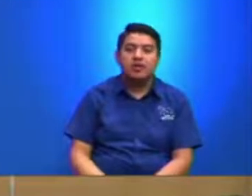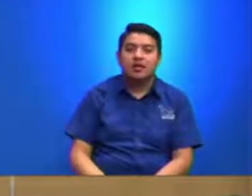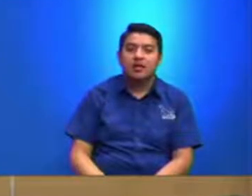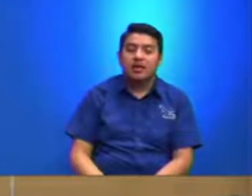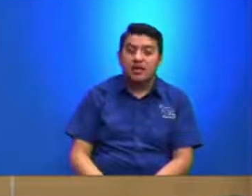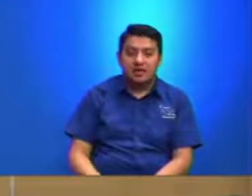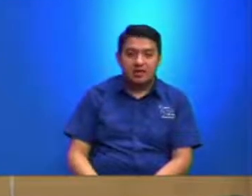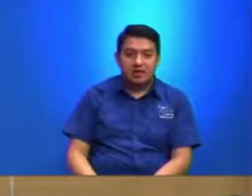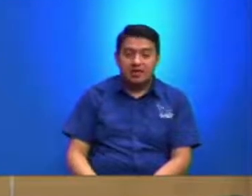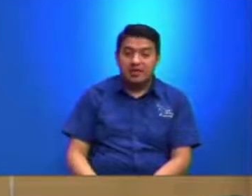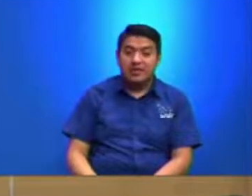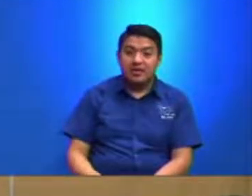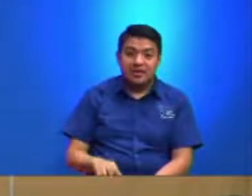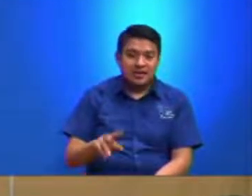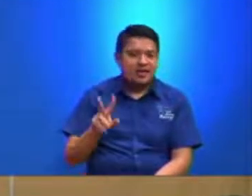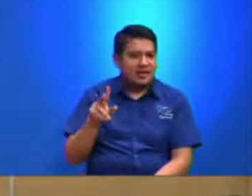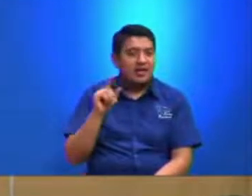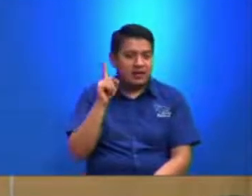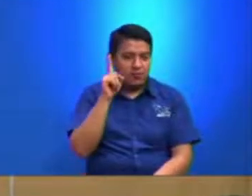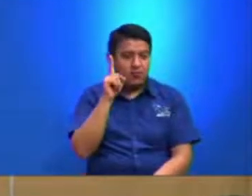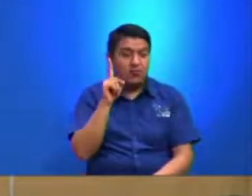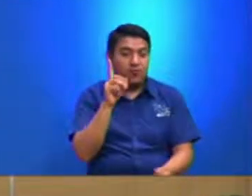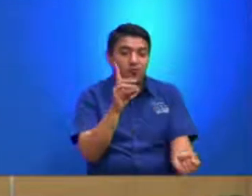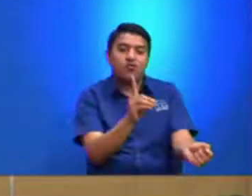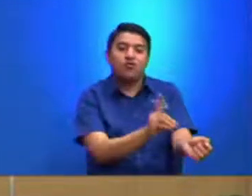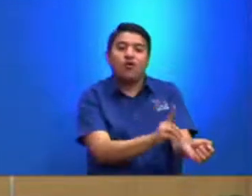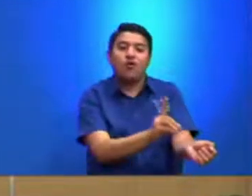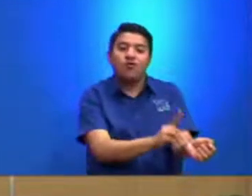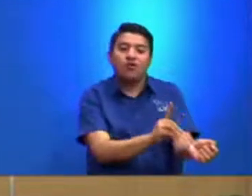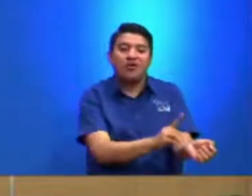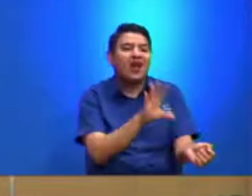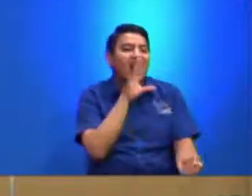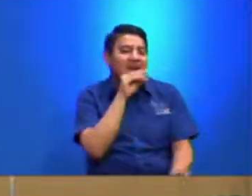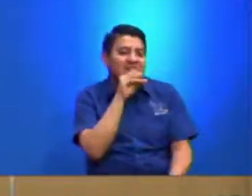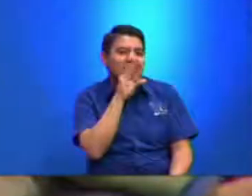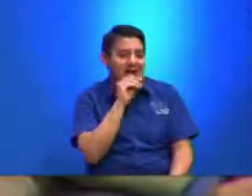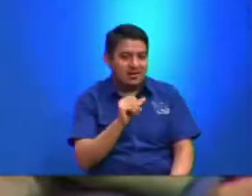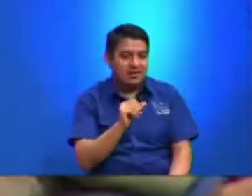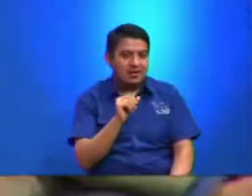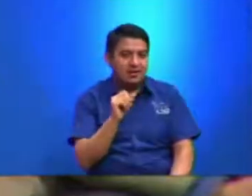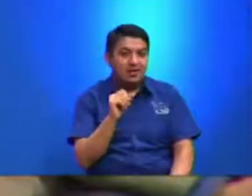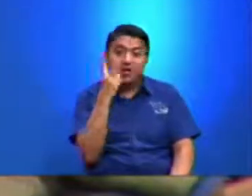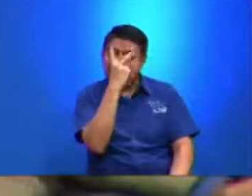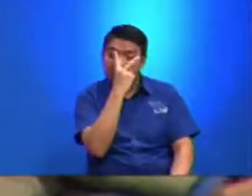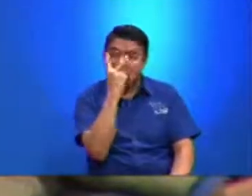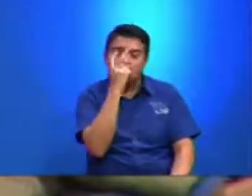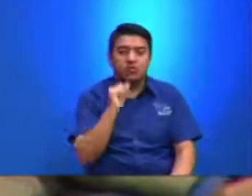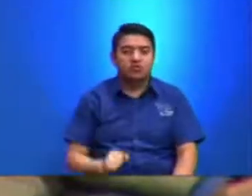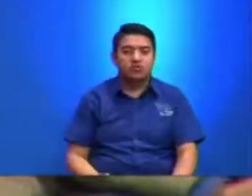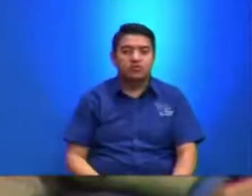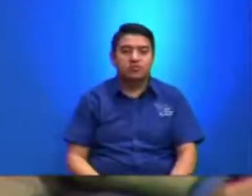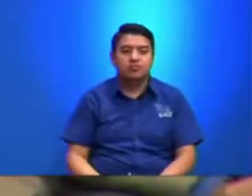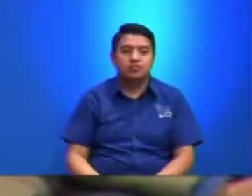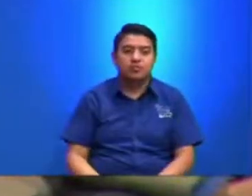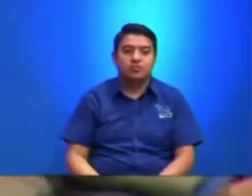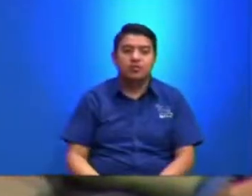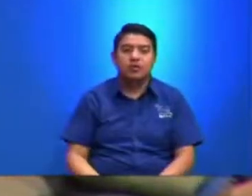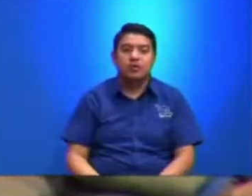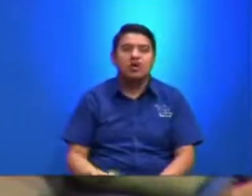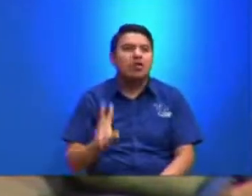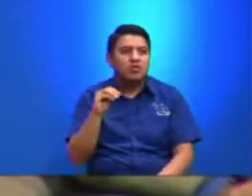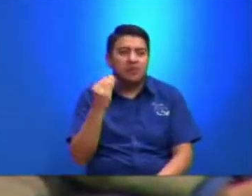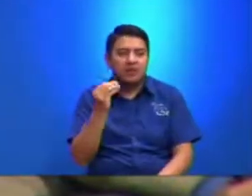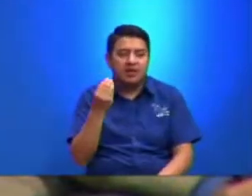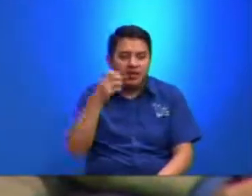estas glándulas que produce estos elementos falla, entonces se va a producir un ojo seco y se va a producir ardor, se